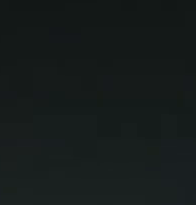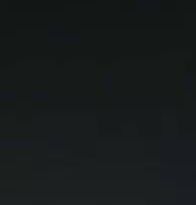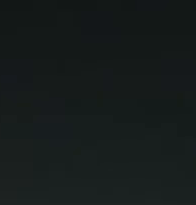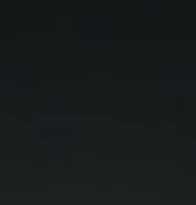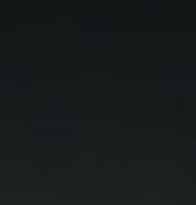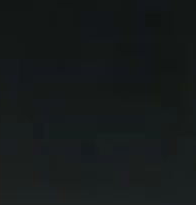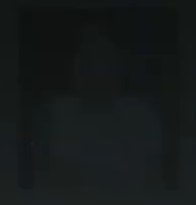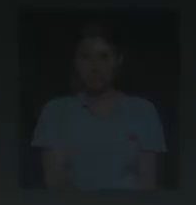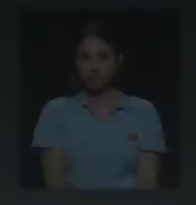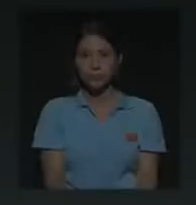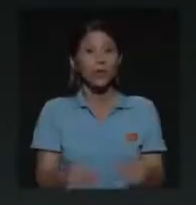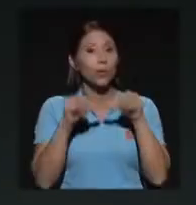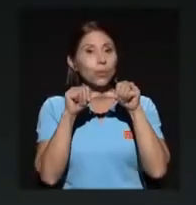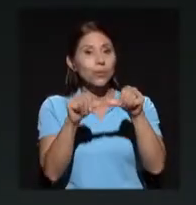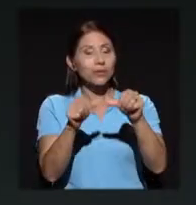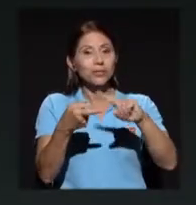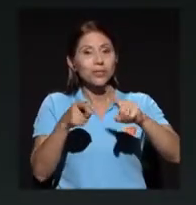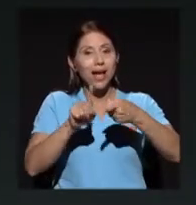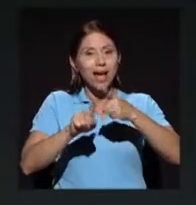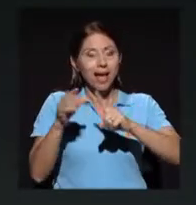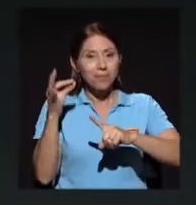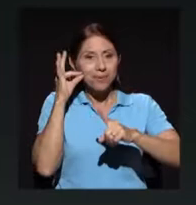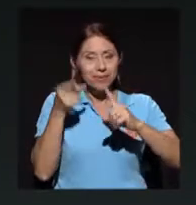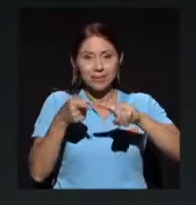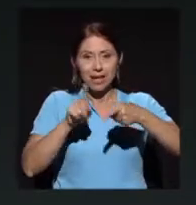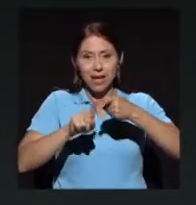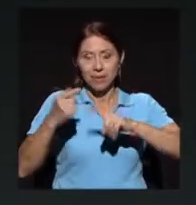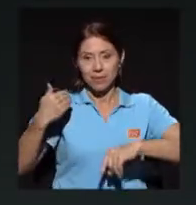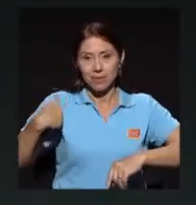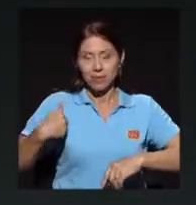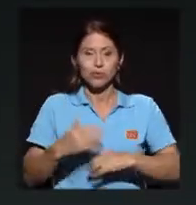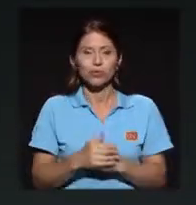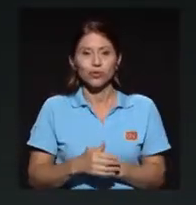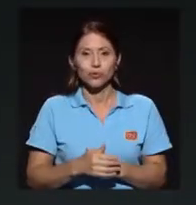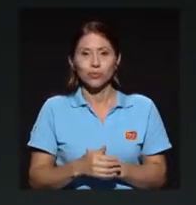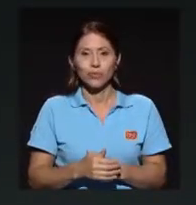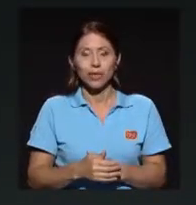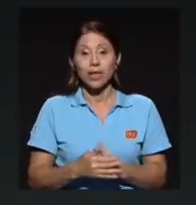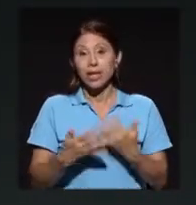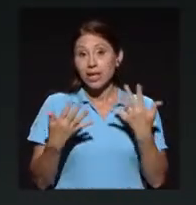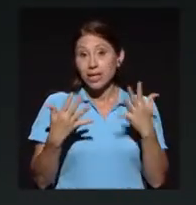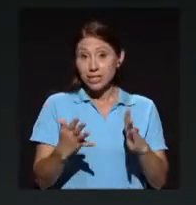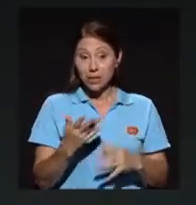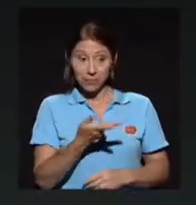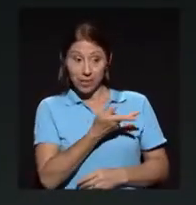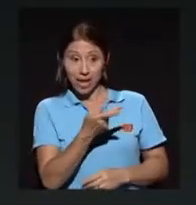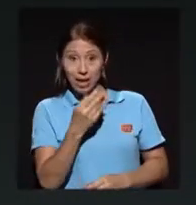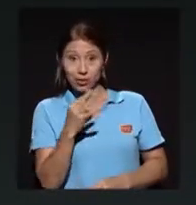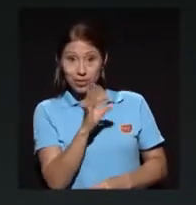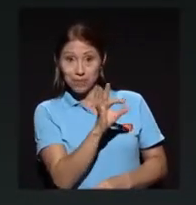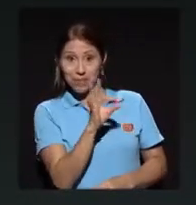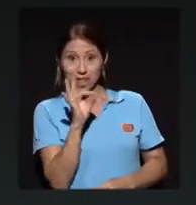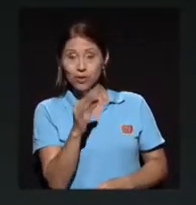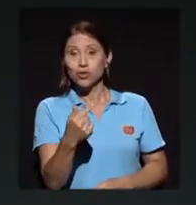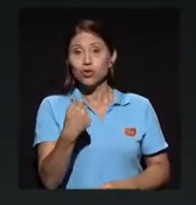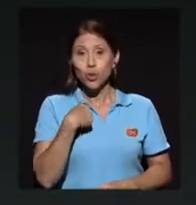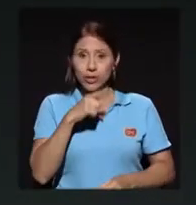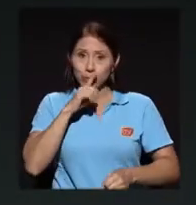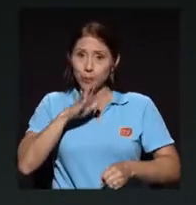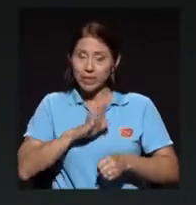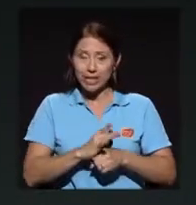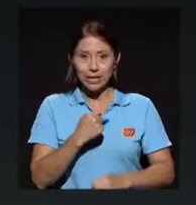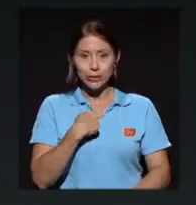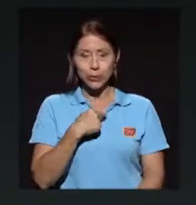continuamos amigos amigos y les he hecho a mis invitados la promesa de callarme todo lo que pueda